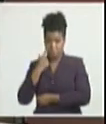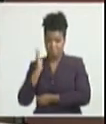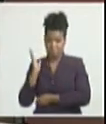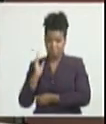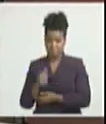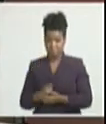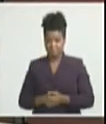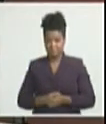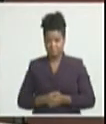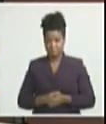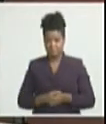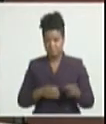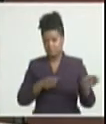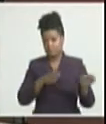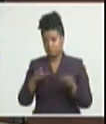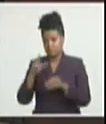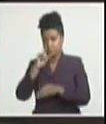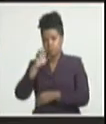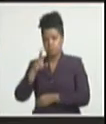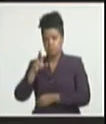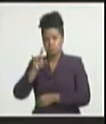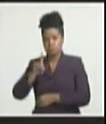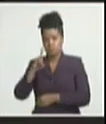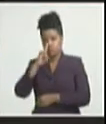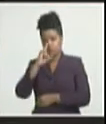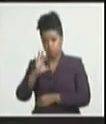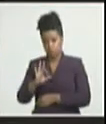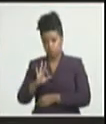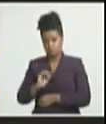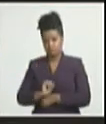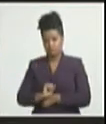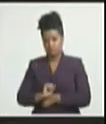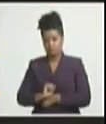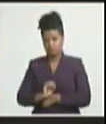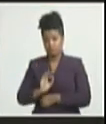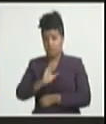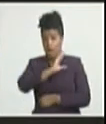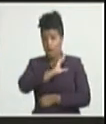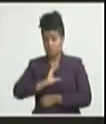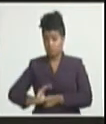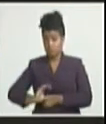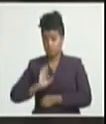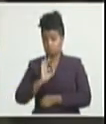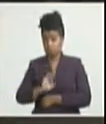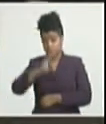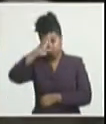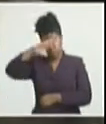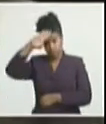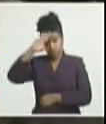Bruno Rodríguez Parrilla, canciller de la República.